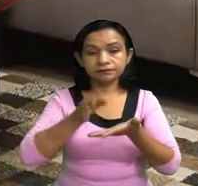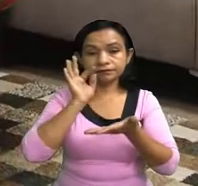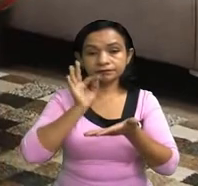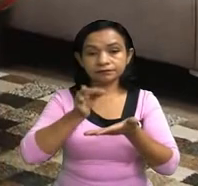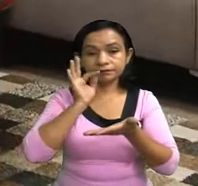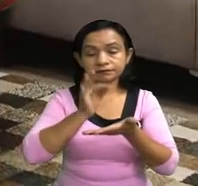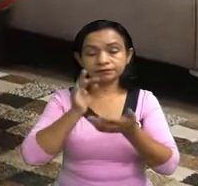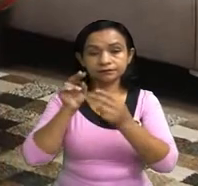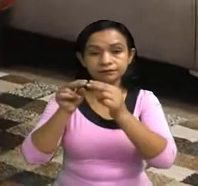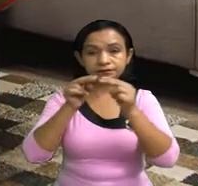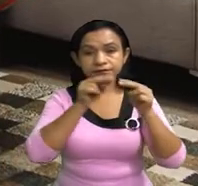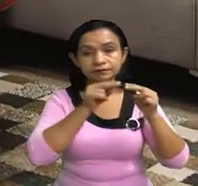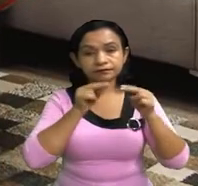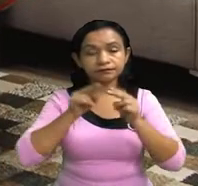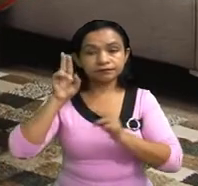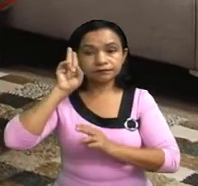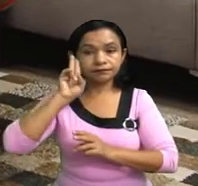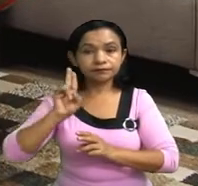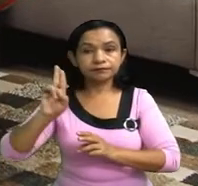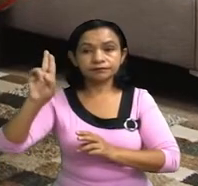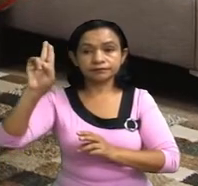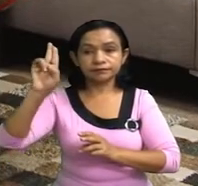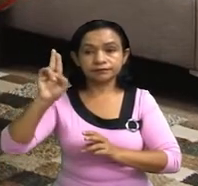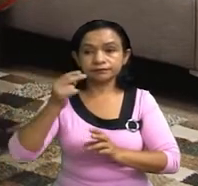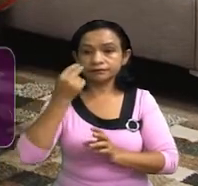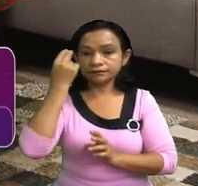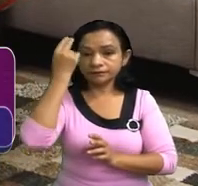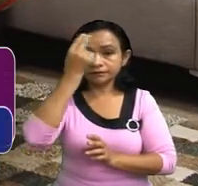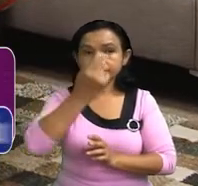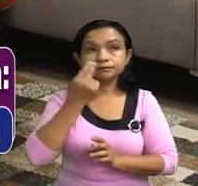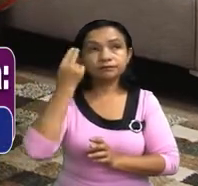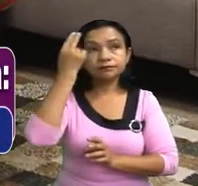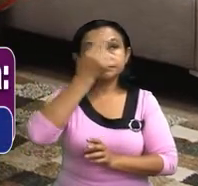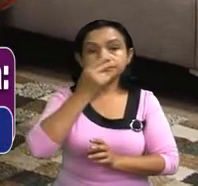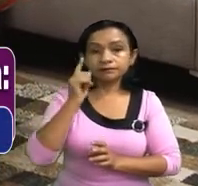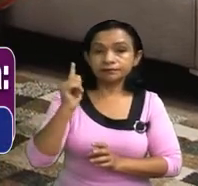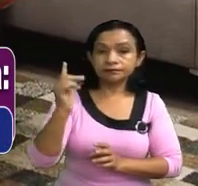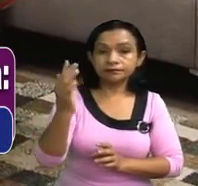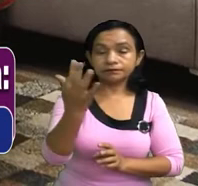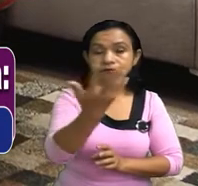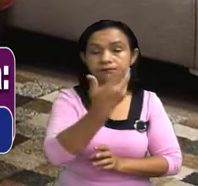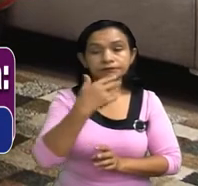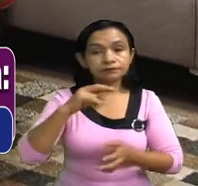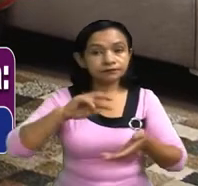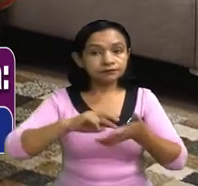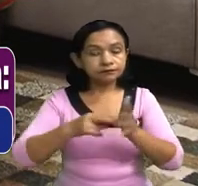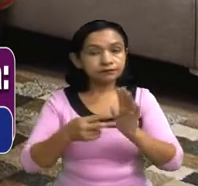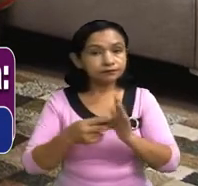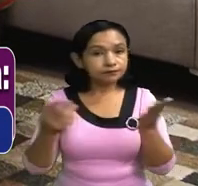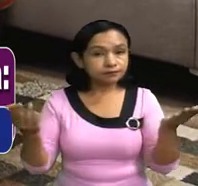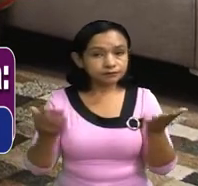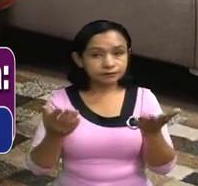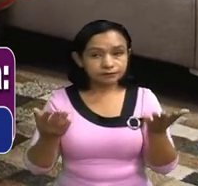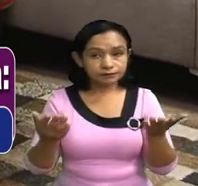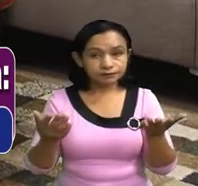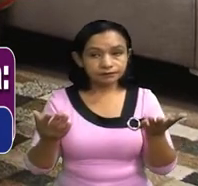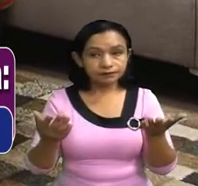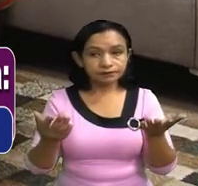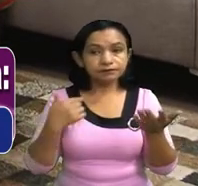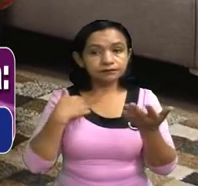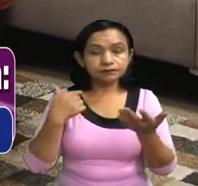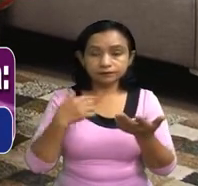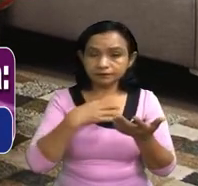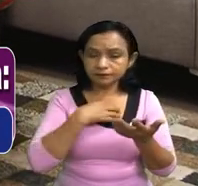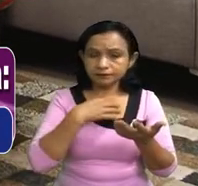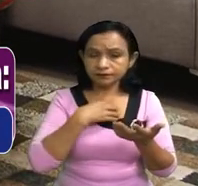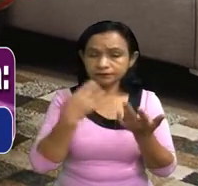mucha relación con esa universidad. Okay. Y ahí preguntamos por todos ellos. ¿Y qué hubo? Bueno, lo que nosotros esperamos